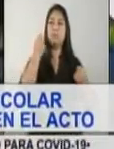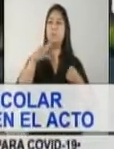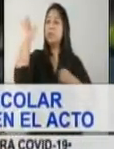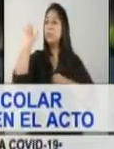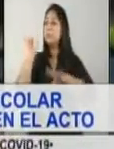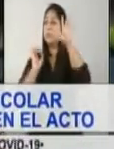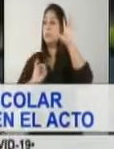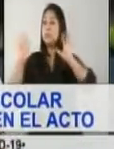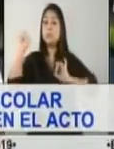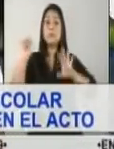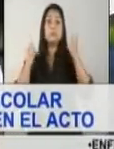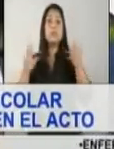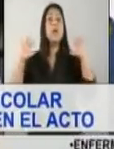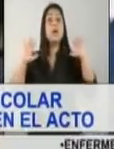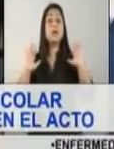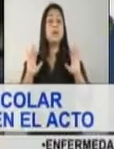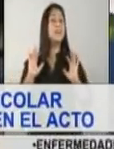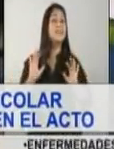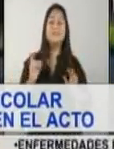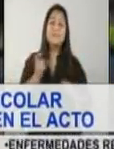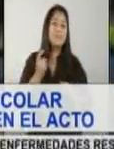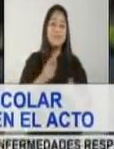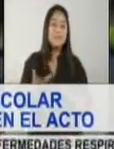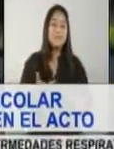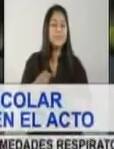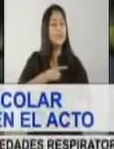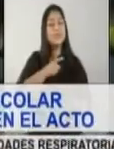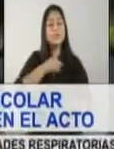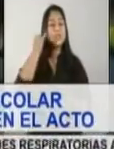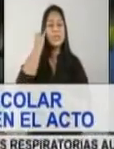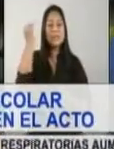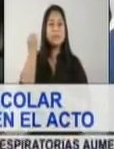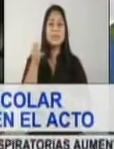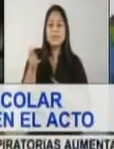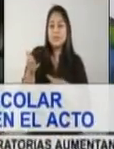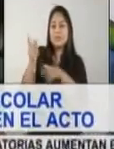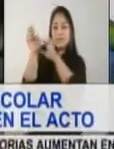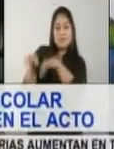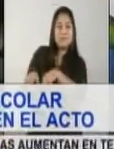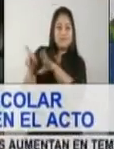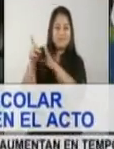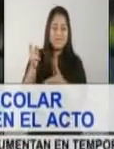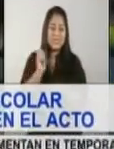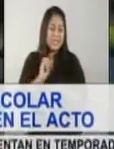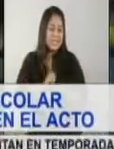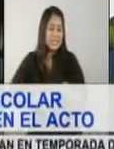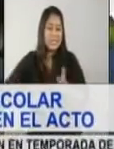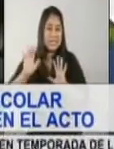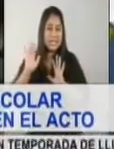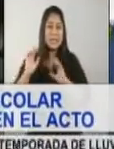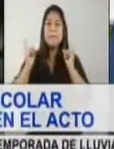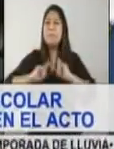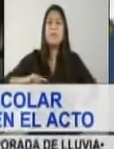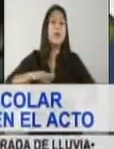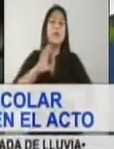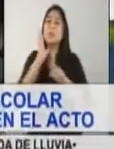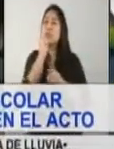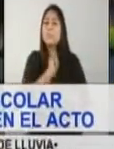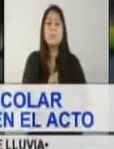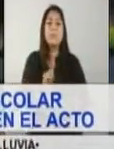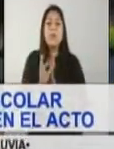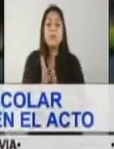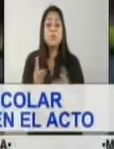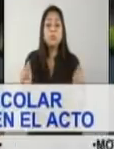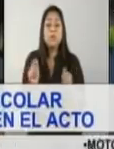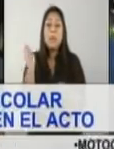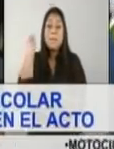no existe. Existe la imaginación de una escritora. Pero no podemos resolver las cosas con magia.